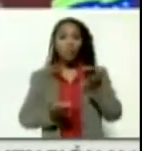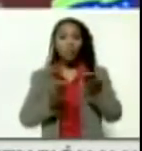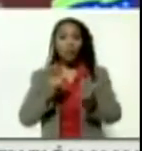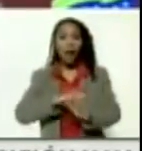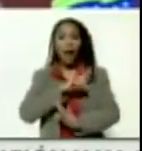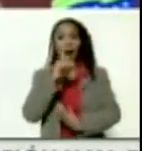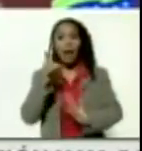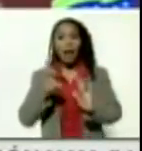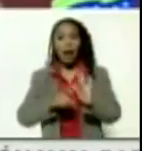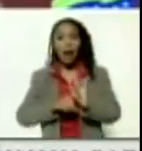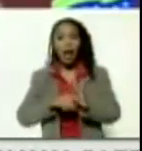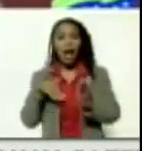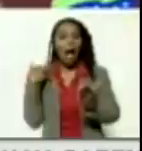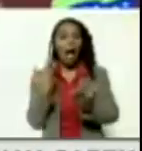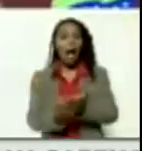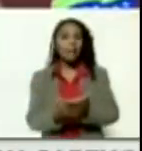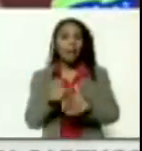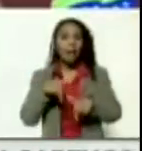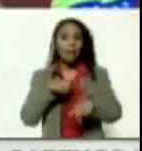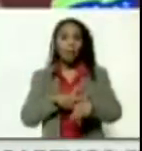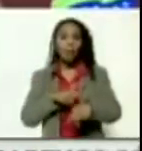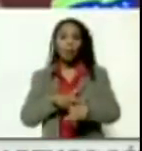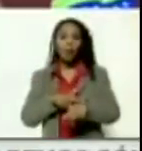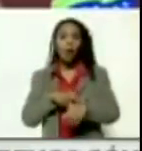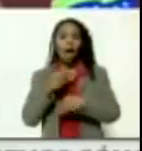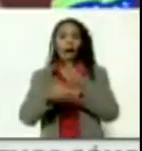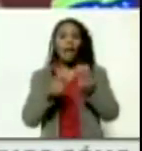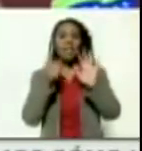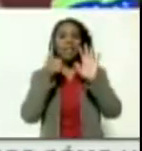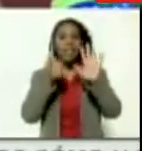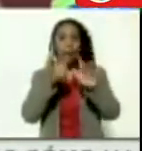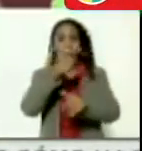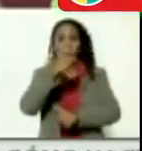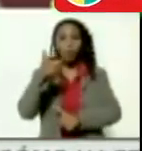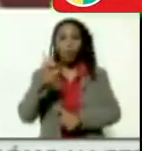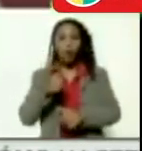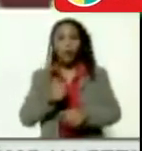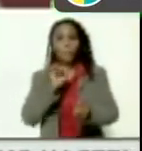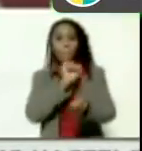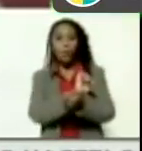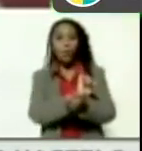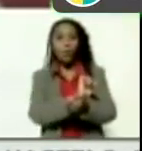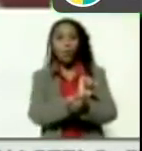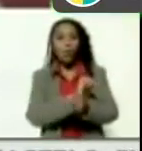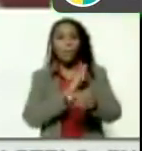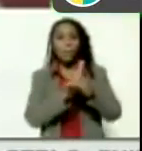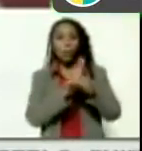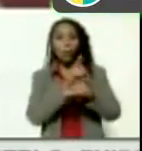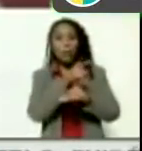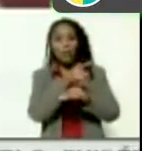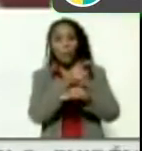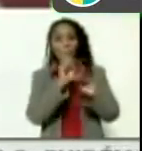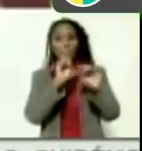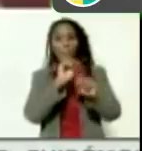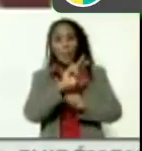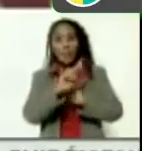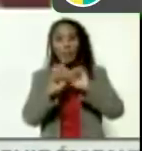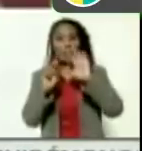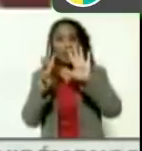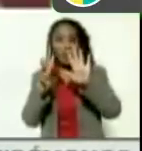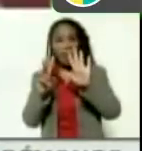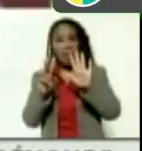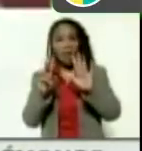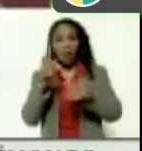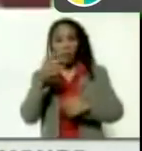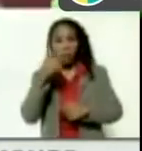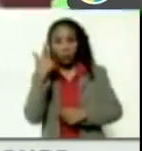general hasta el momento arroja 6 terroristas neutralizados, 27 sospechosos puestos a orden